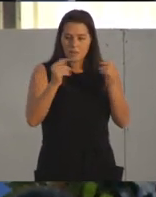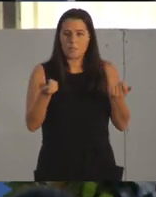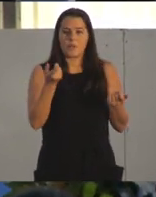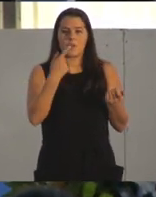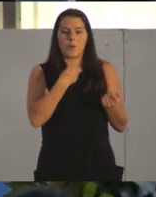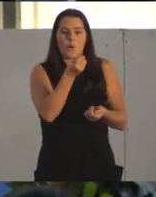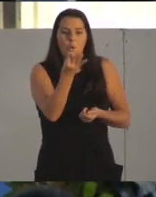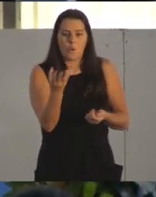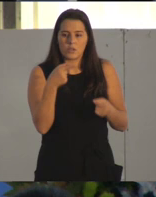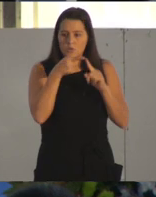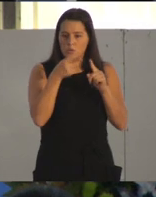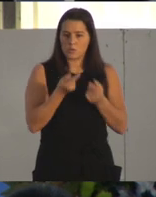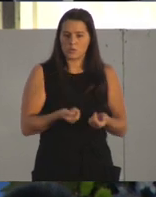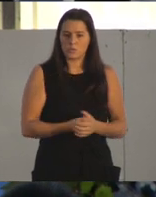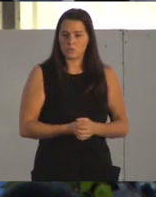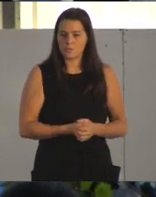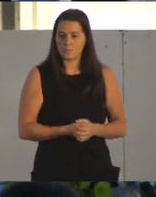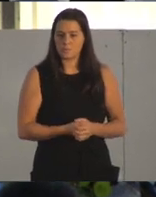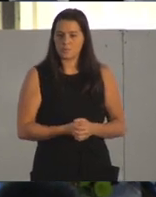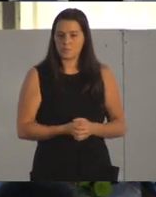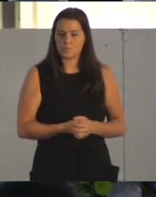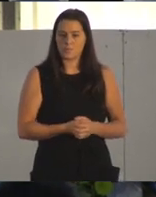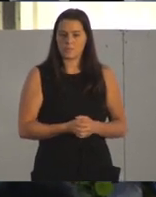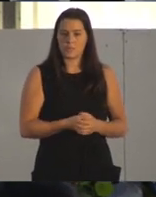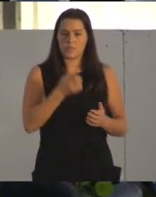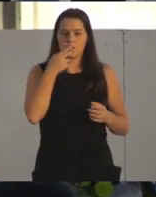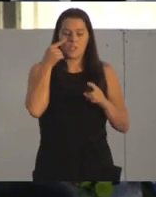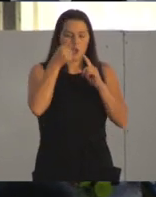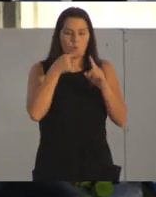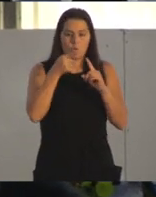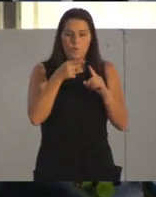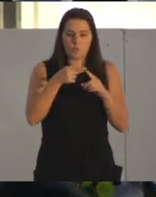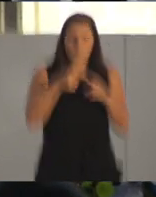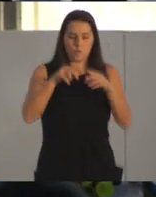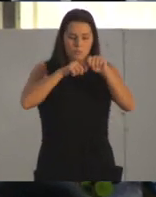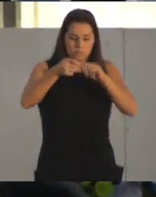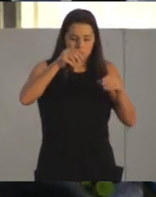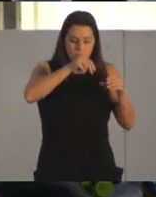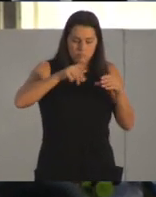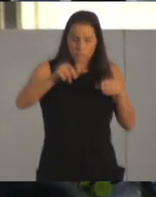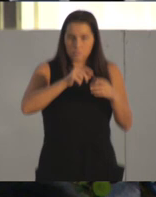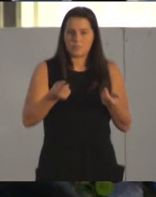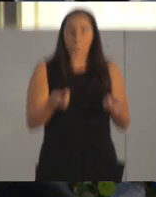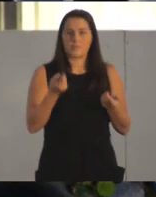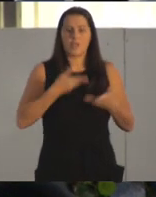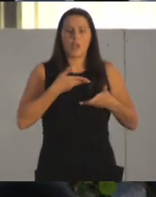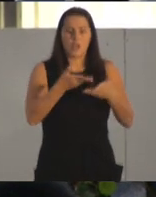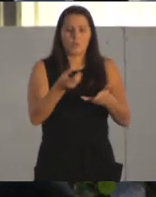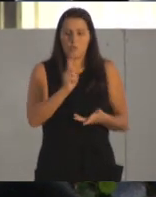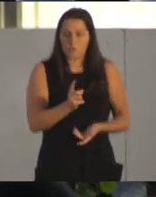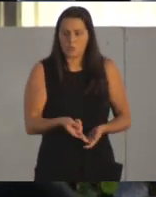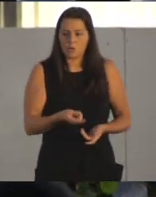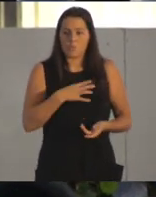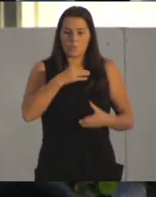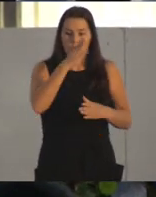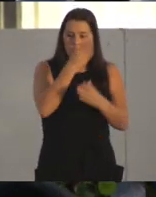tomar. No por dar a una persona mucho espesante estamos favoreciendo su deglución en líquidos. Quizás estamos